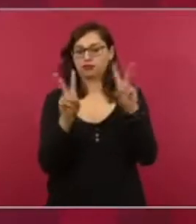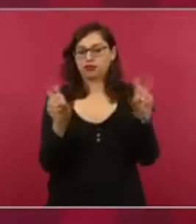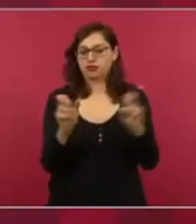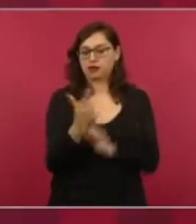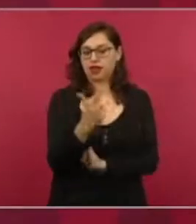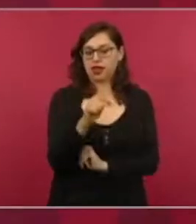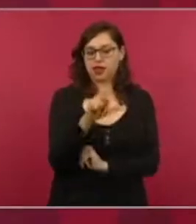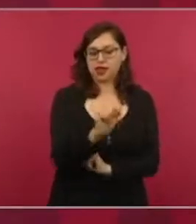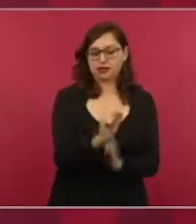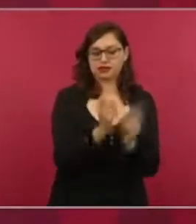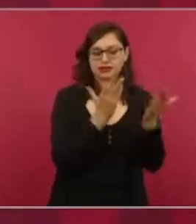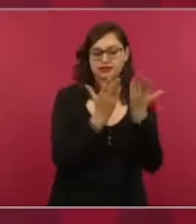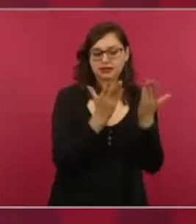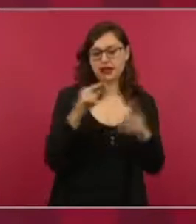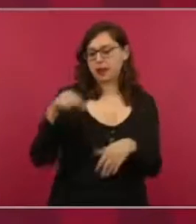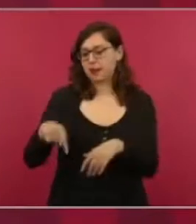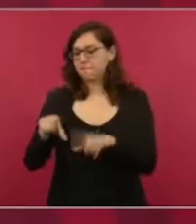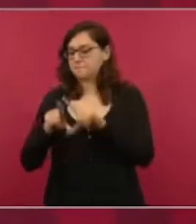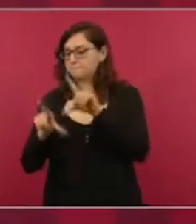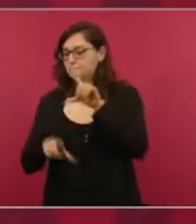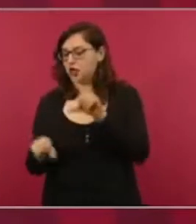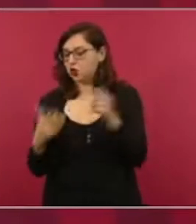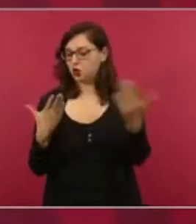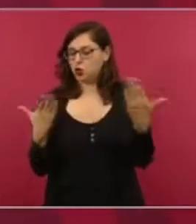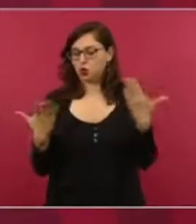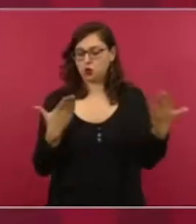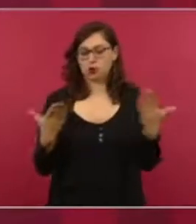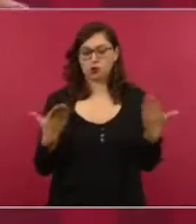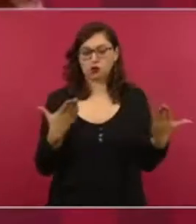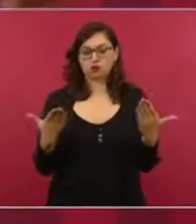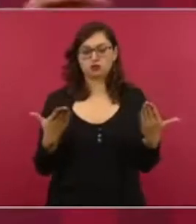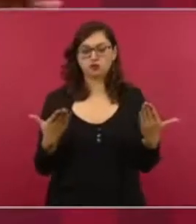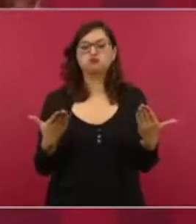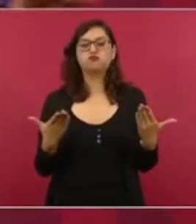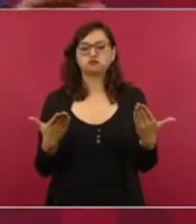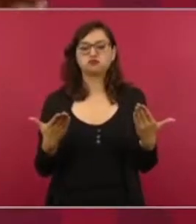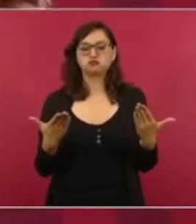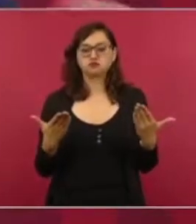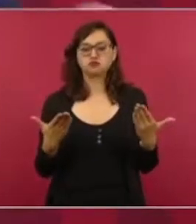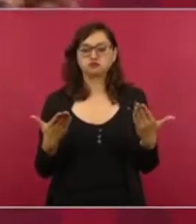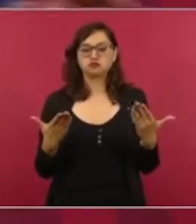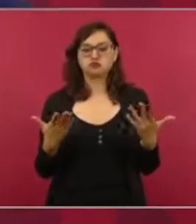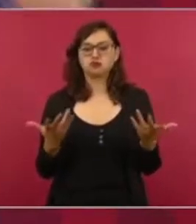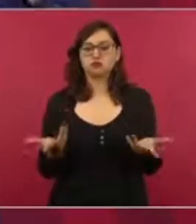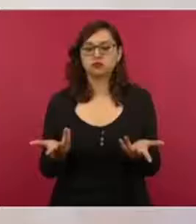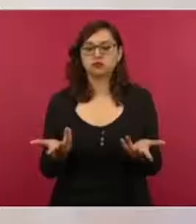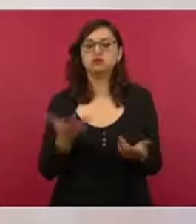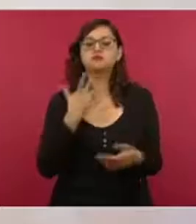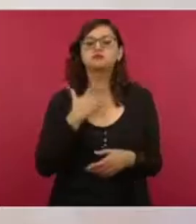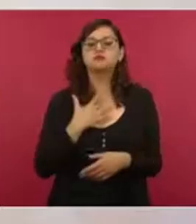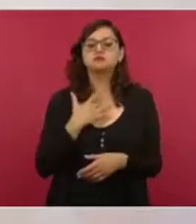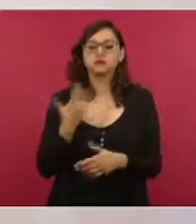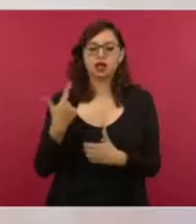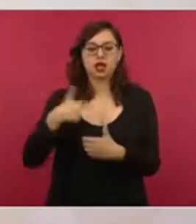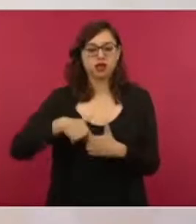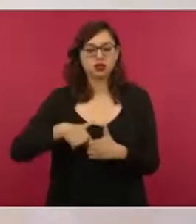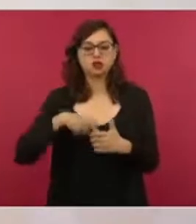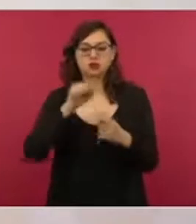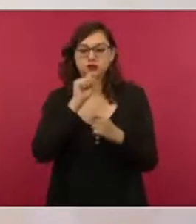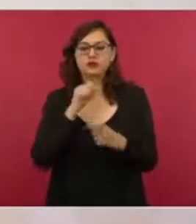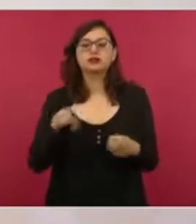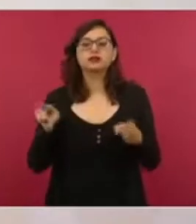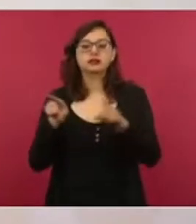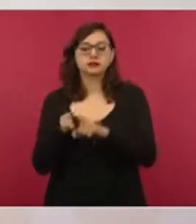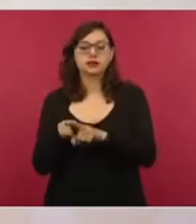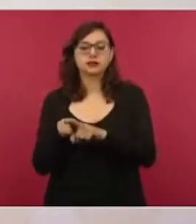con relación a lo que cuesta el gas en México. Y podemos aplicarlo en el caso de las gasolinas. Bueno, es más barata